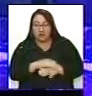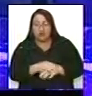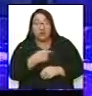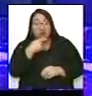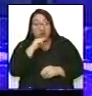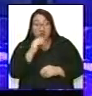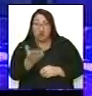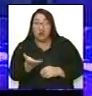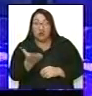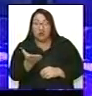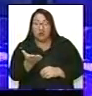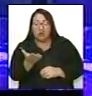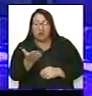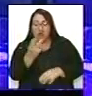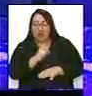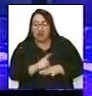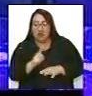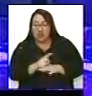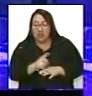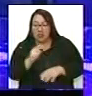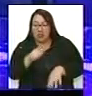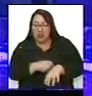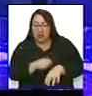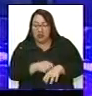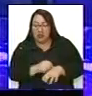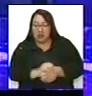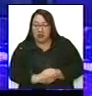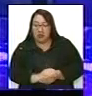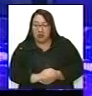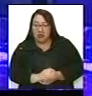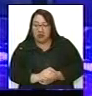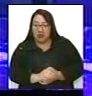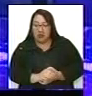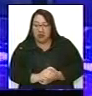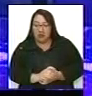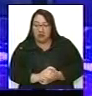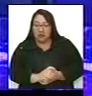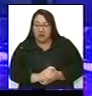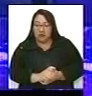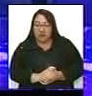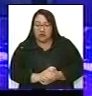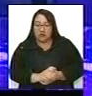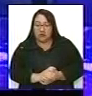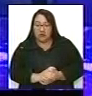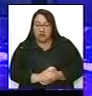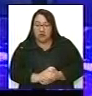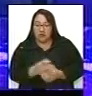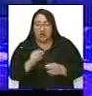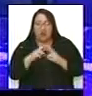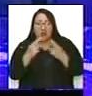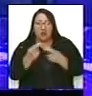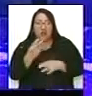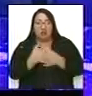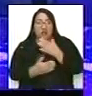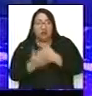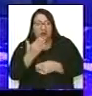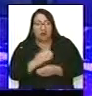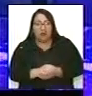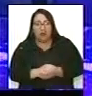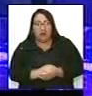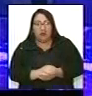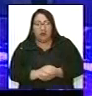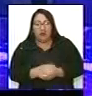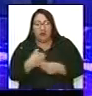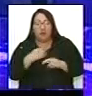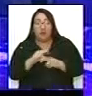mujeres que se va a desarrollar en estos momentos, así como en la sesión matutina teníamos